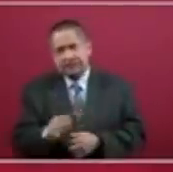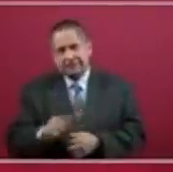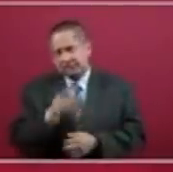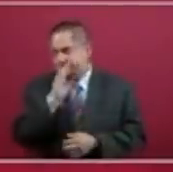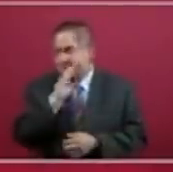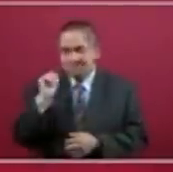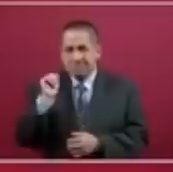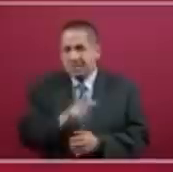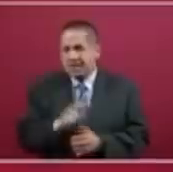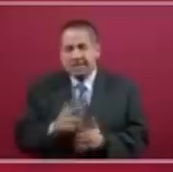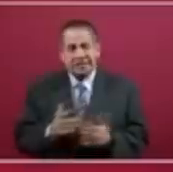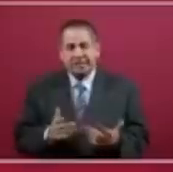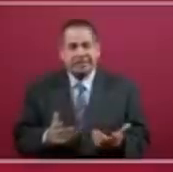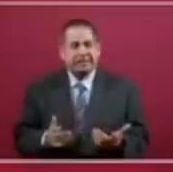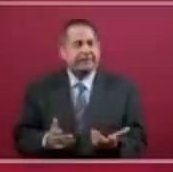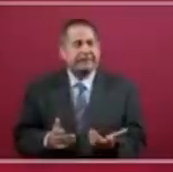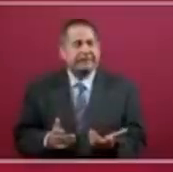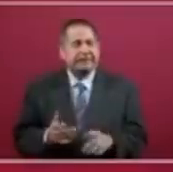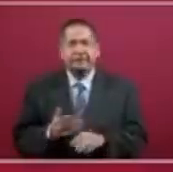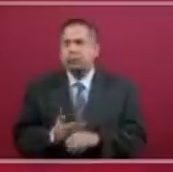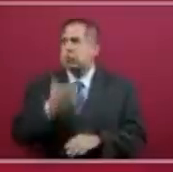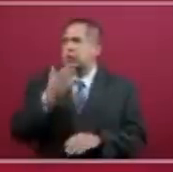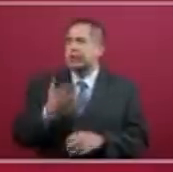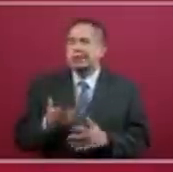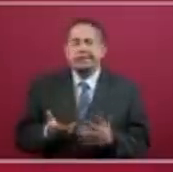práctica muy